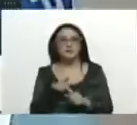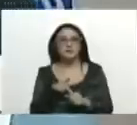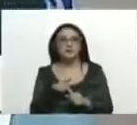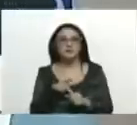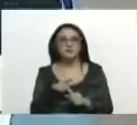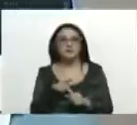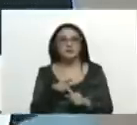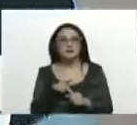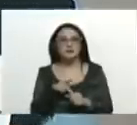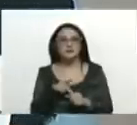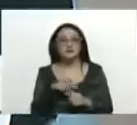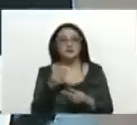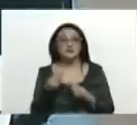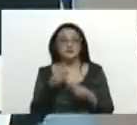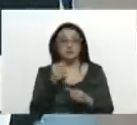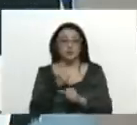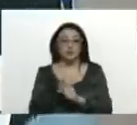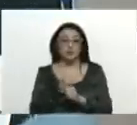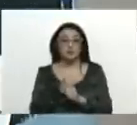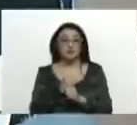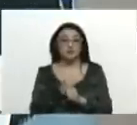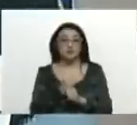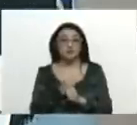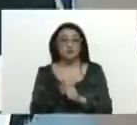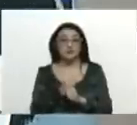hemos hecho un trabajo